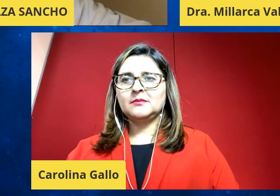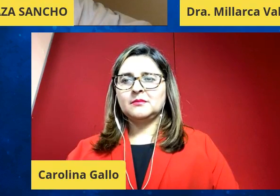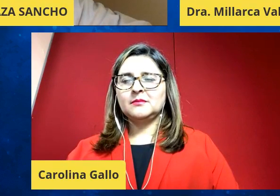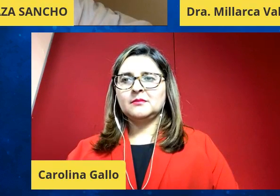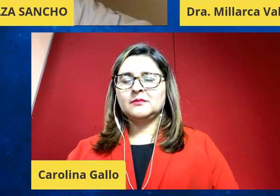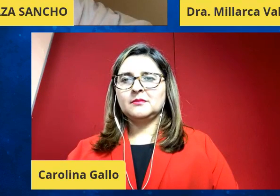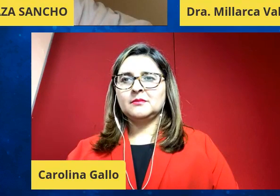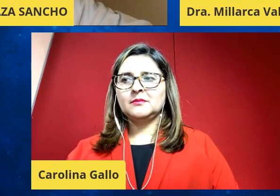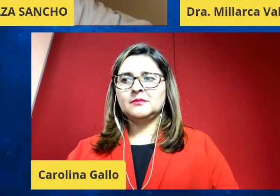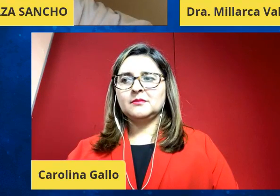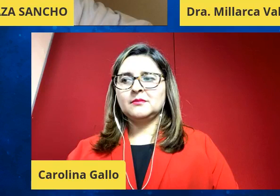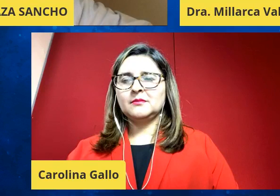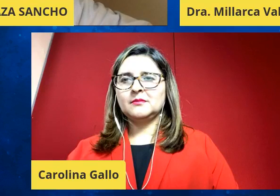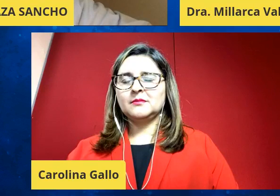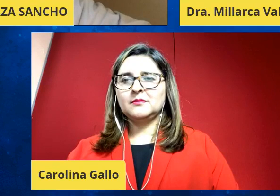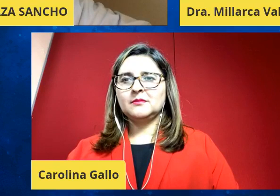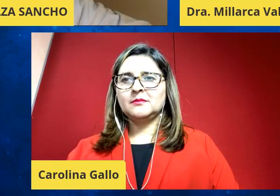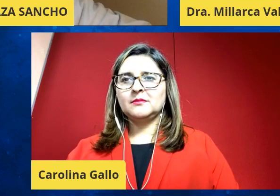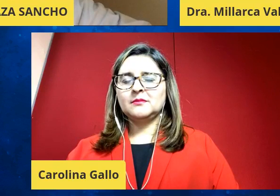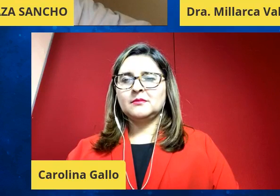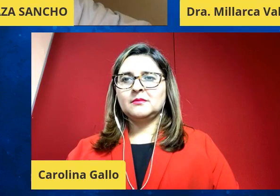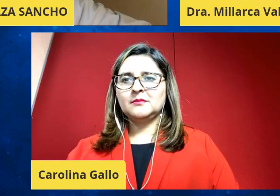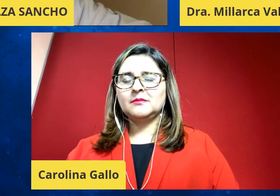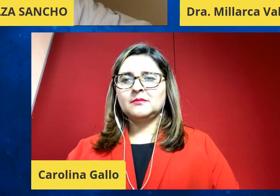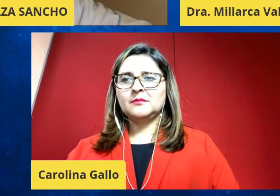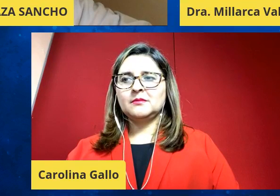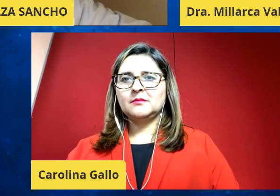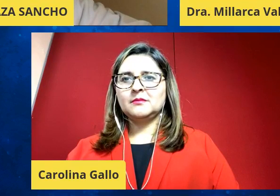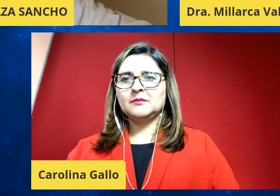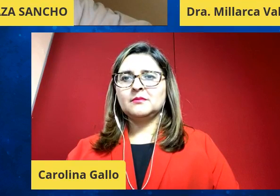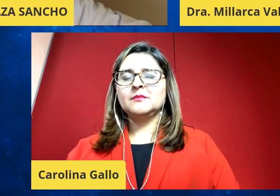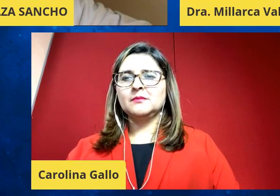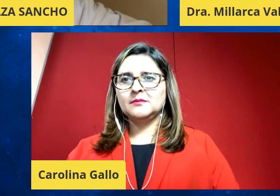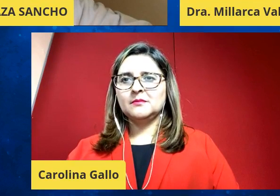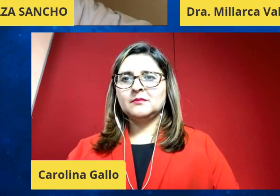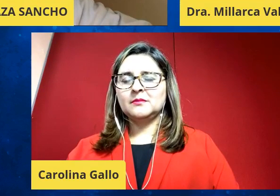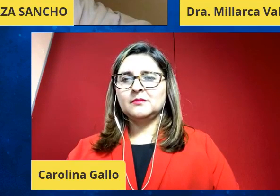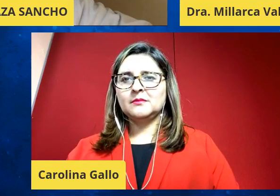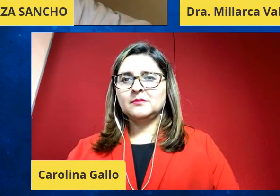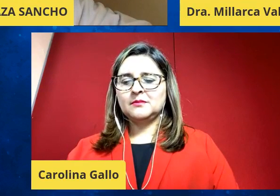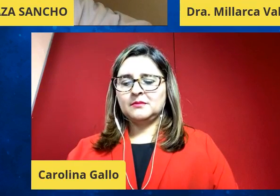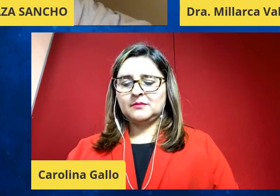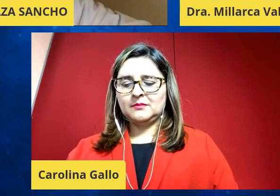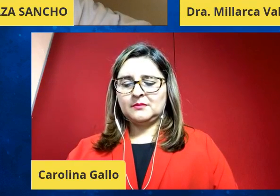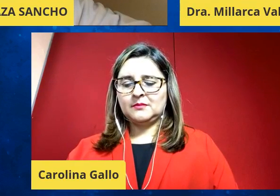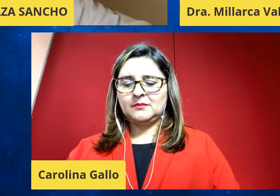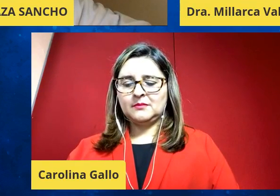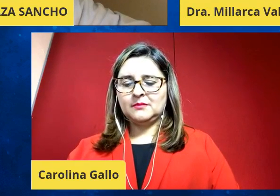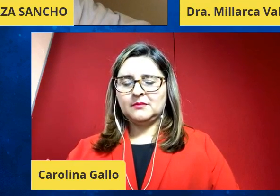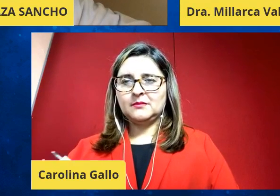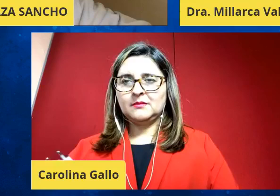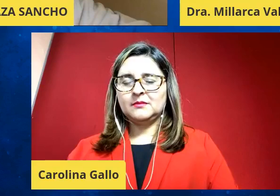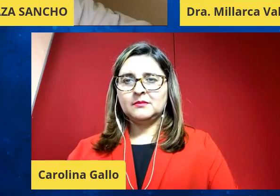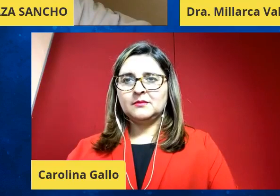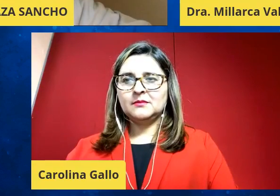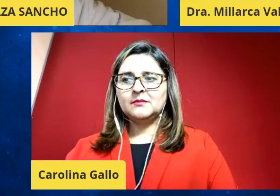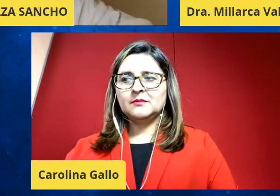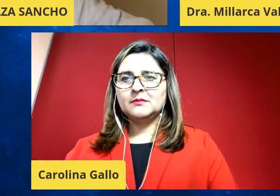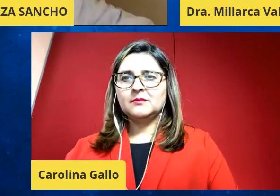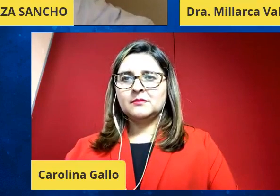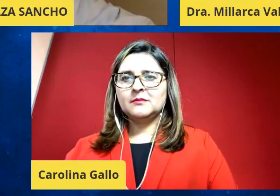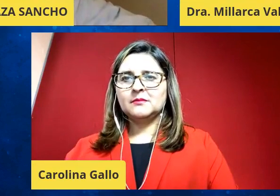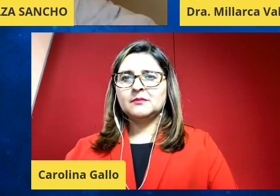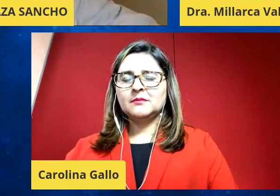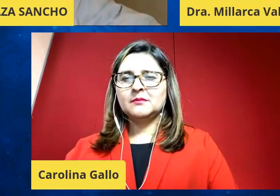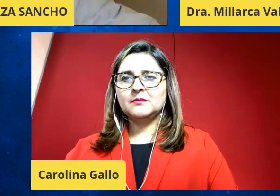a empezar a conservar los espacios, a tratar de sacar de la información que está dando nuestra